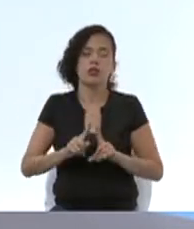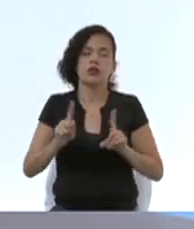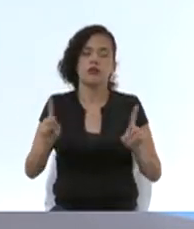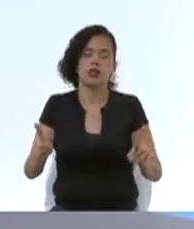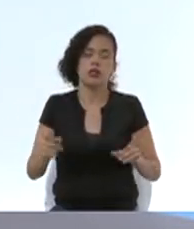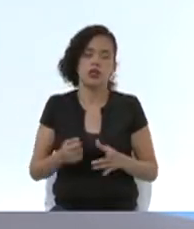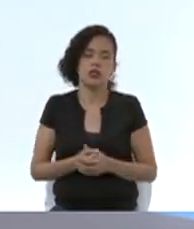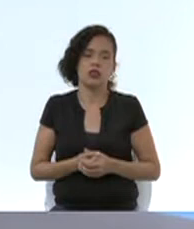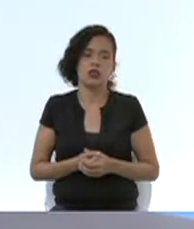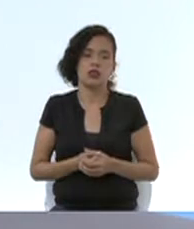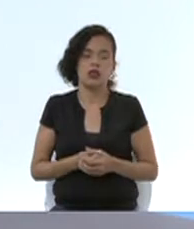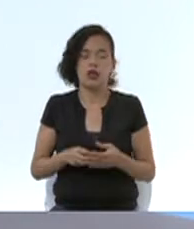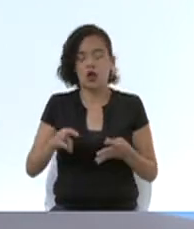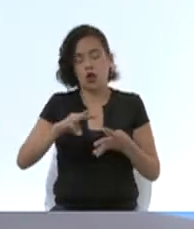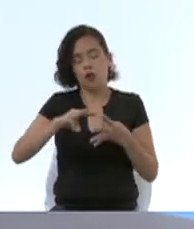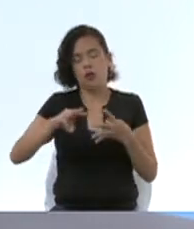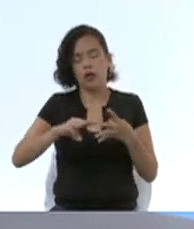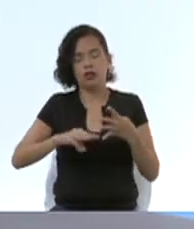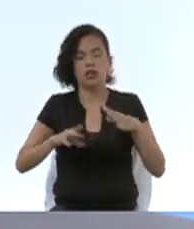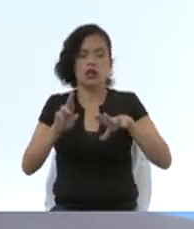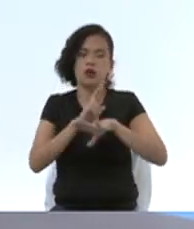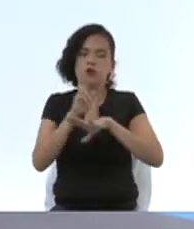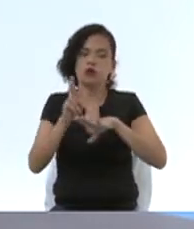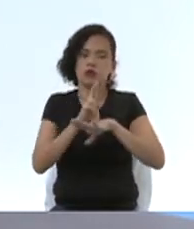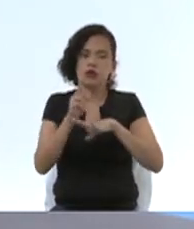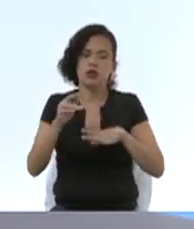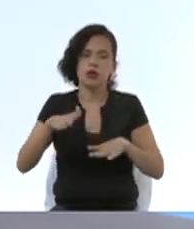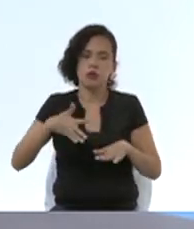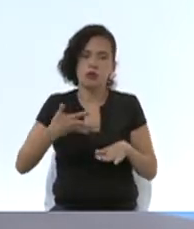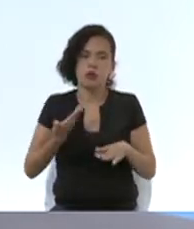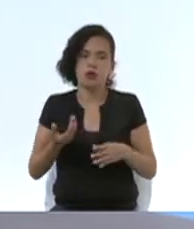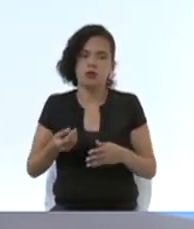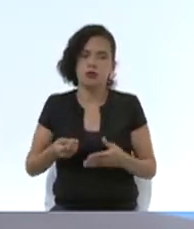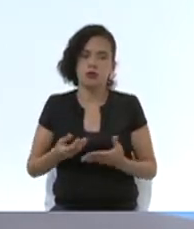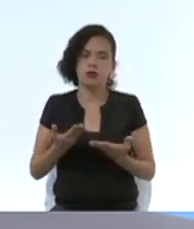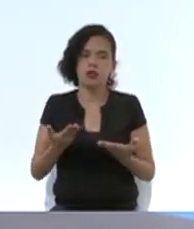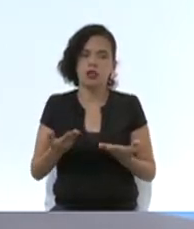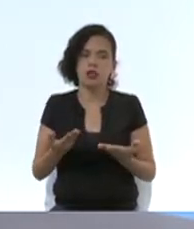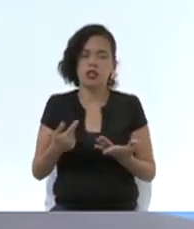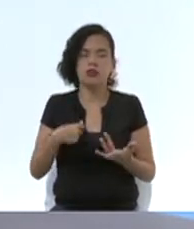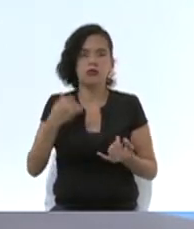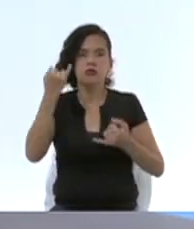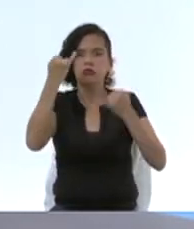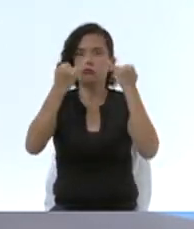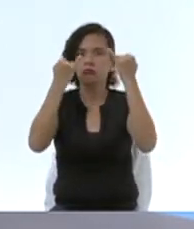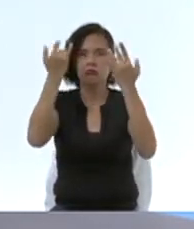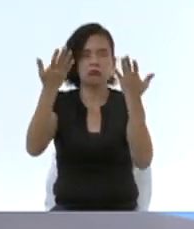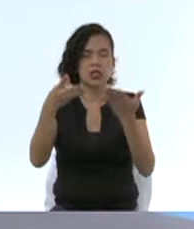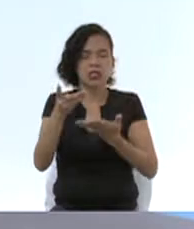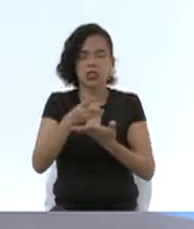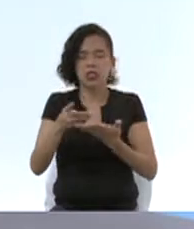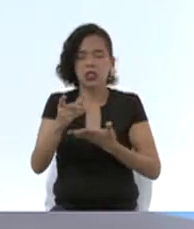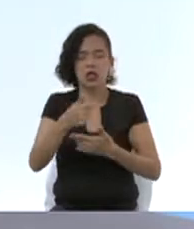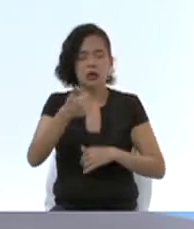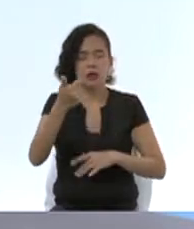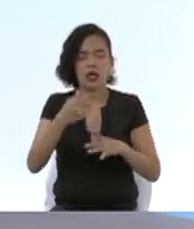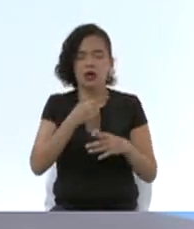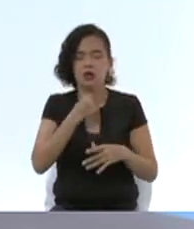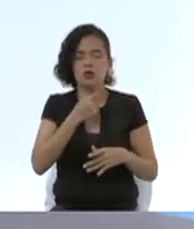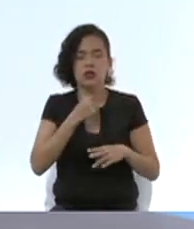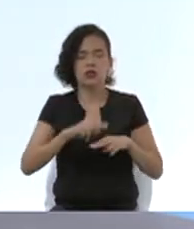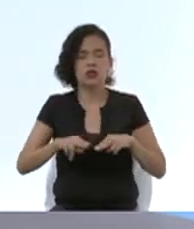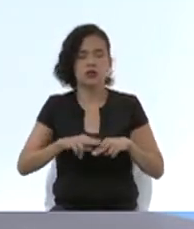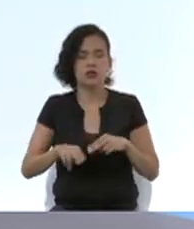diferentes, con material reutilizable, podemos darle el sentido que más le gusten a nuestros más